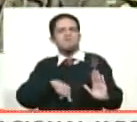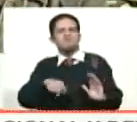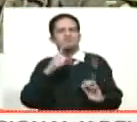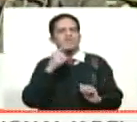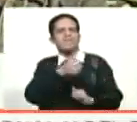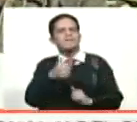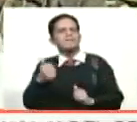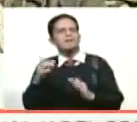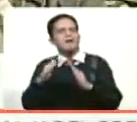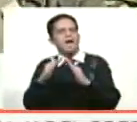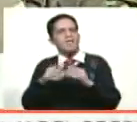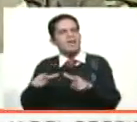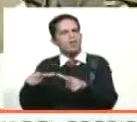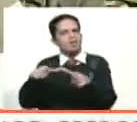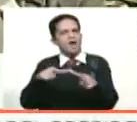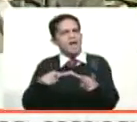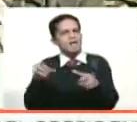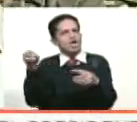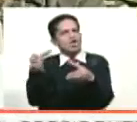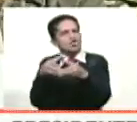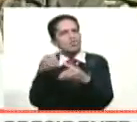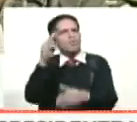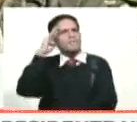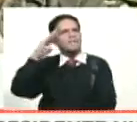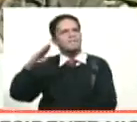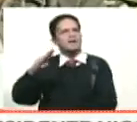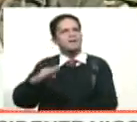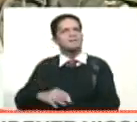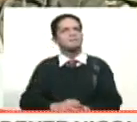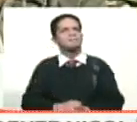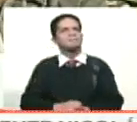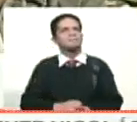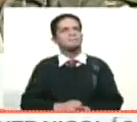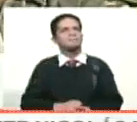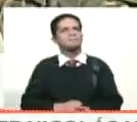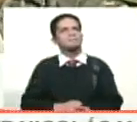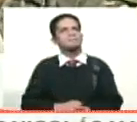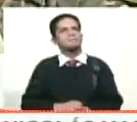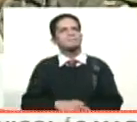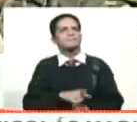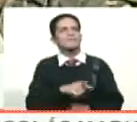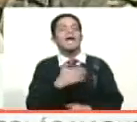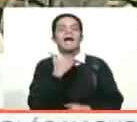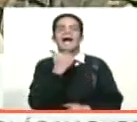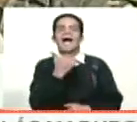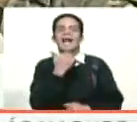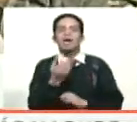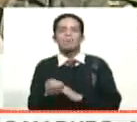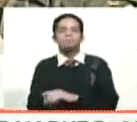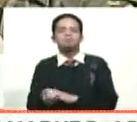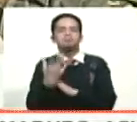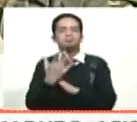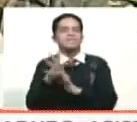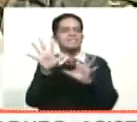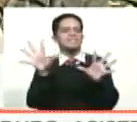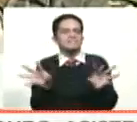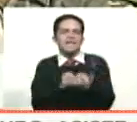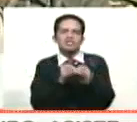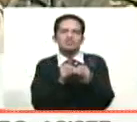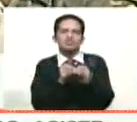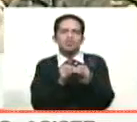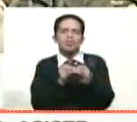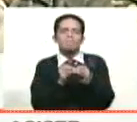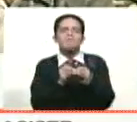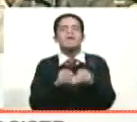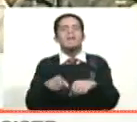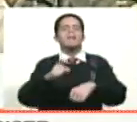la profundidad de las tropas. Una consigna que creo que resume